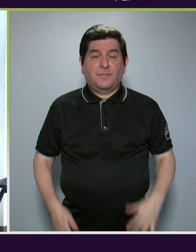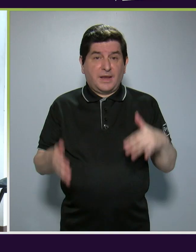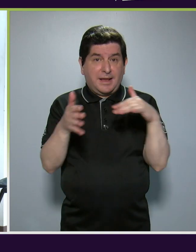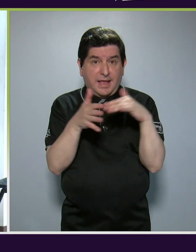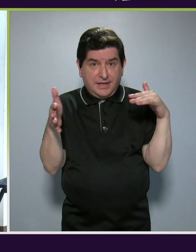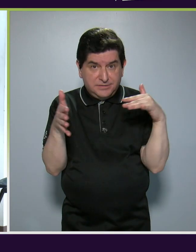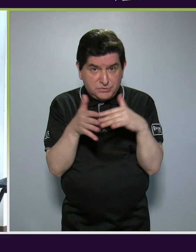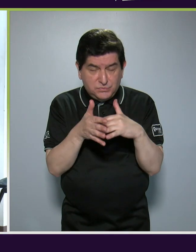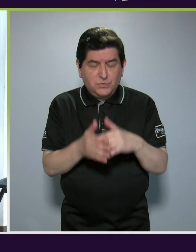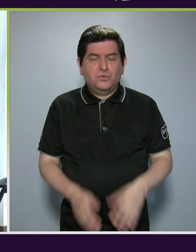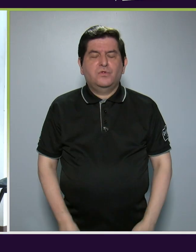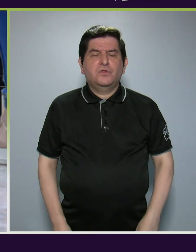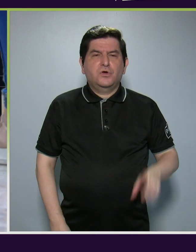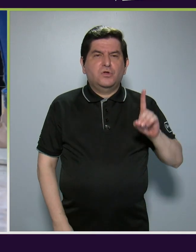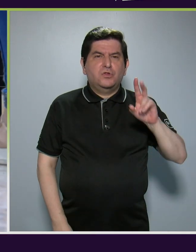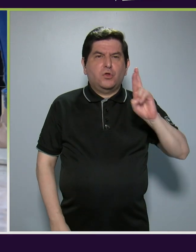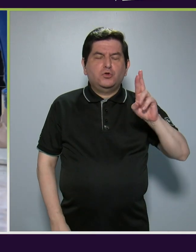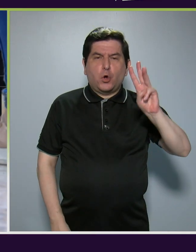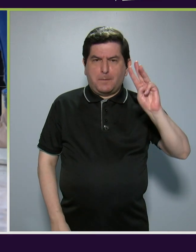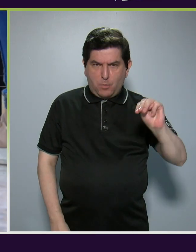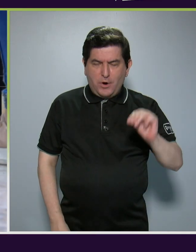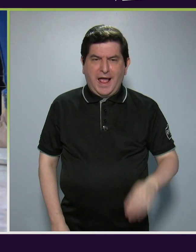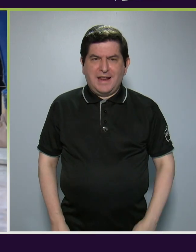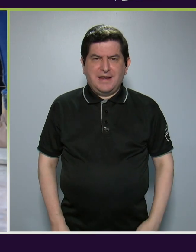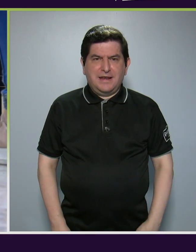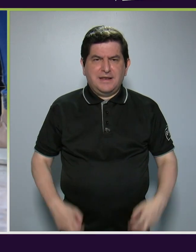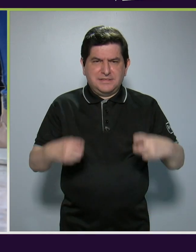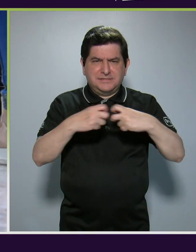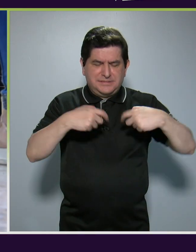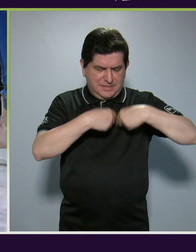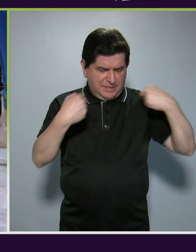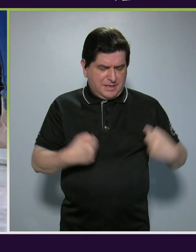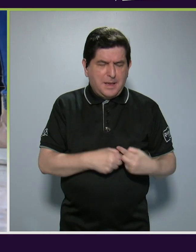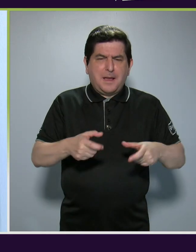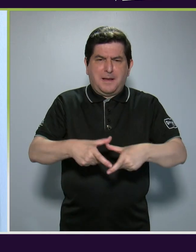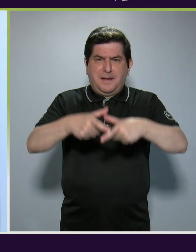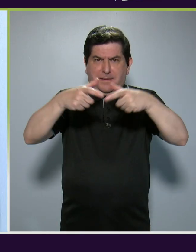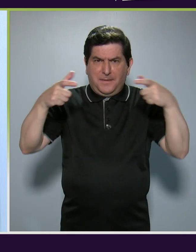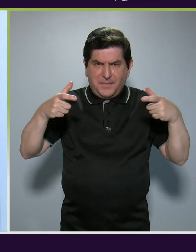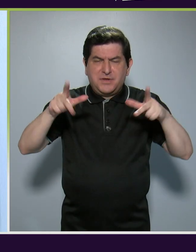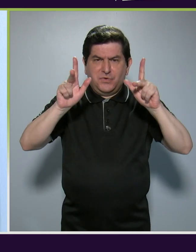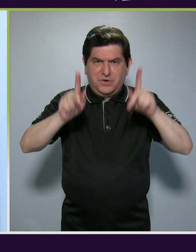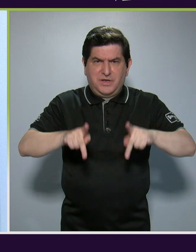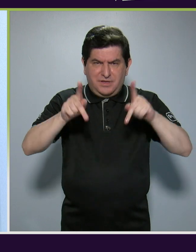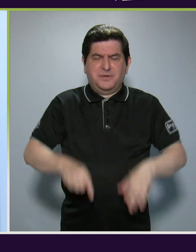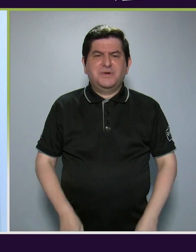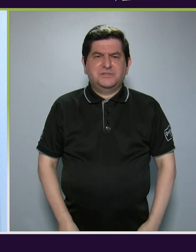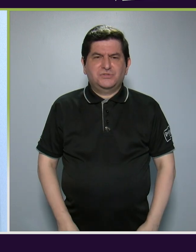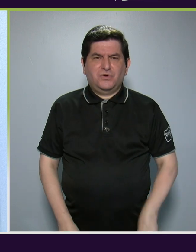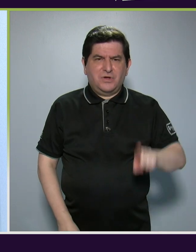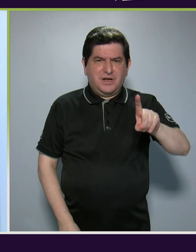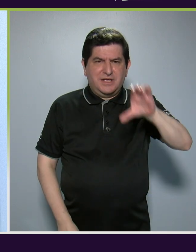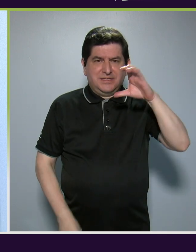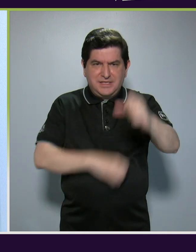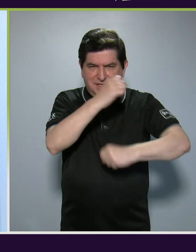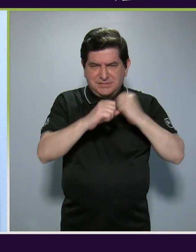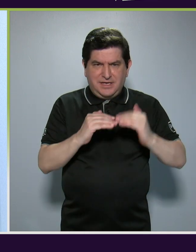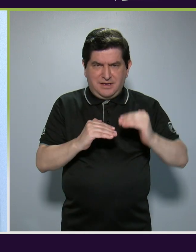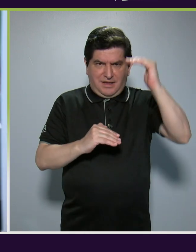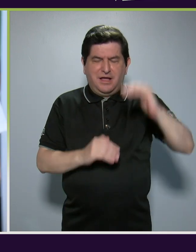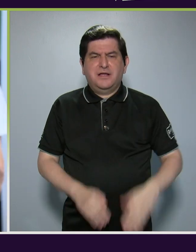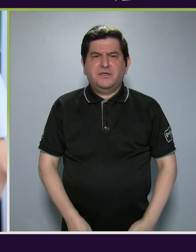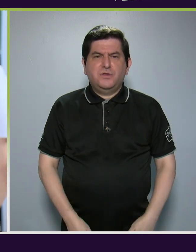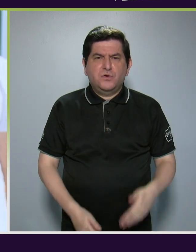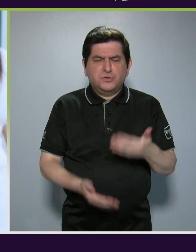que dirigió el doctor Morales en donde se le hizo electrocardiograma a la gran mayoría de los centenarios, muestras de sangre, en